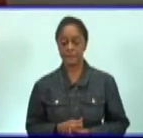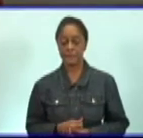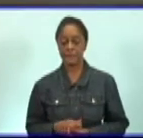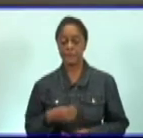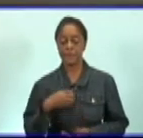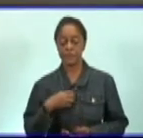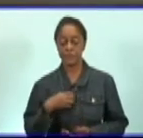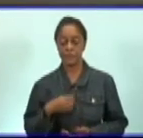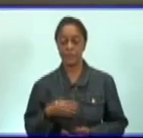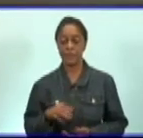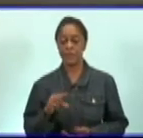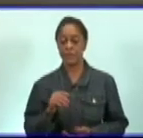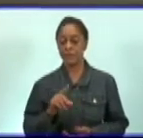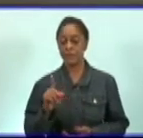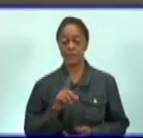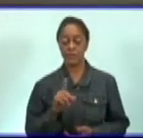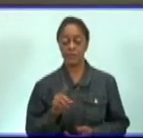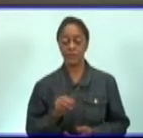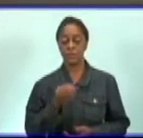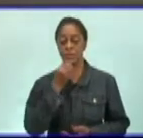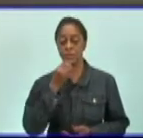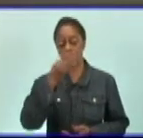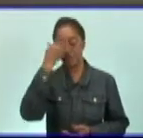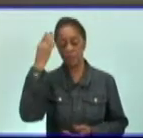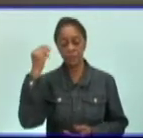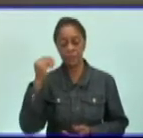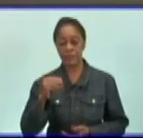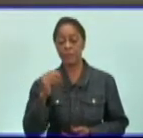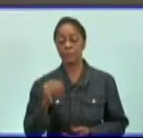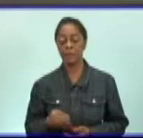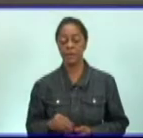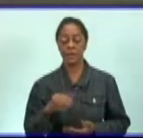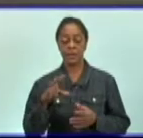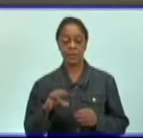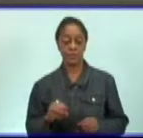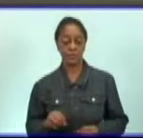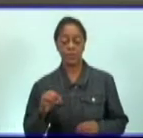tenemos aspectos que no debemos olvidar para poder lograr